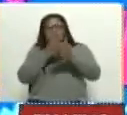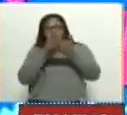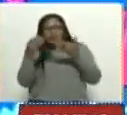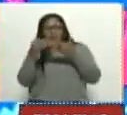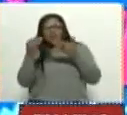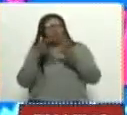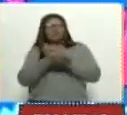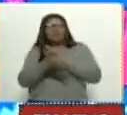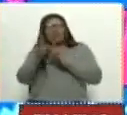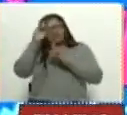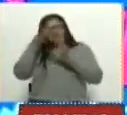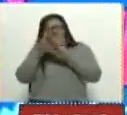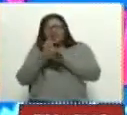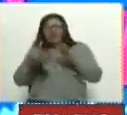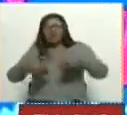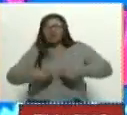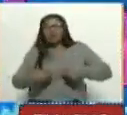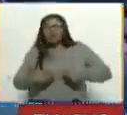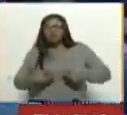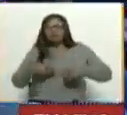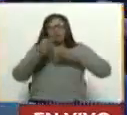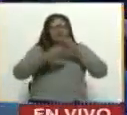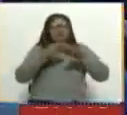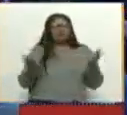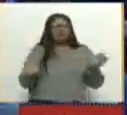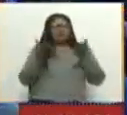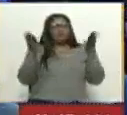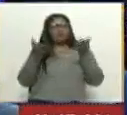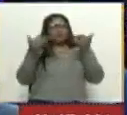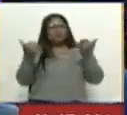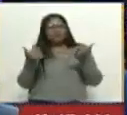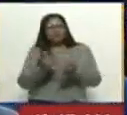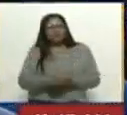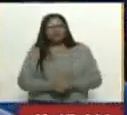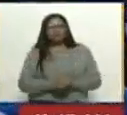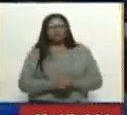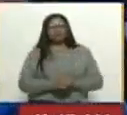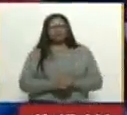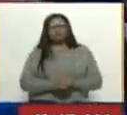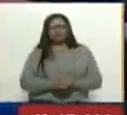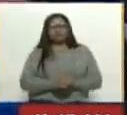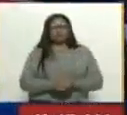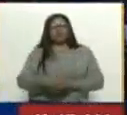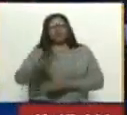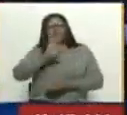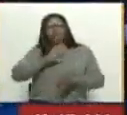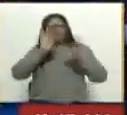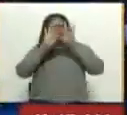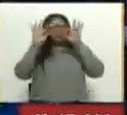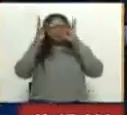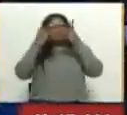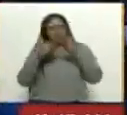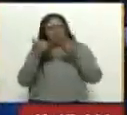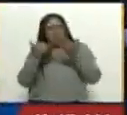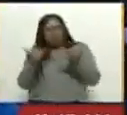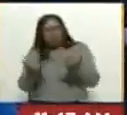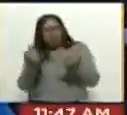del esfuerzo de levantar la agricultura la industria la metal